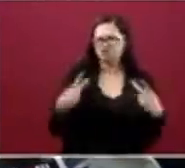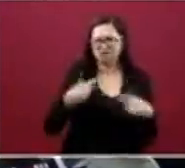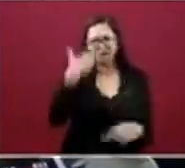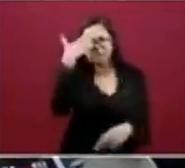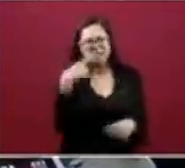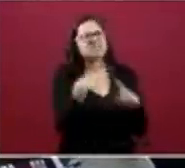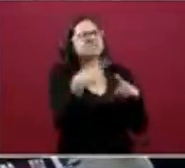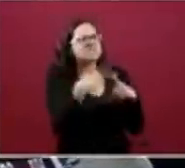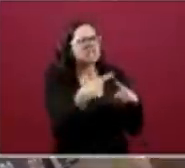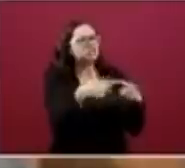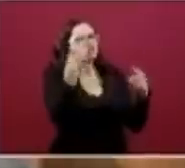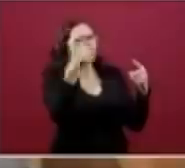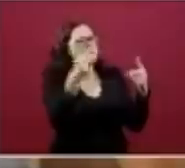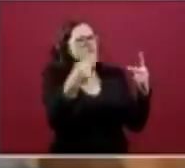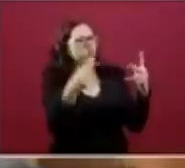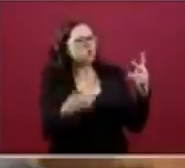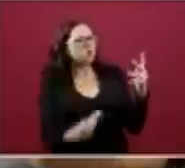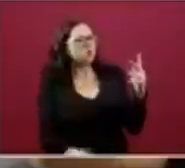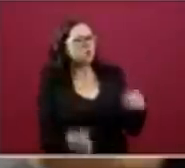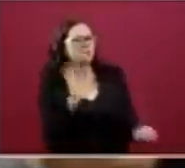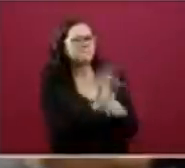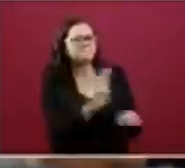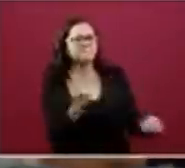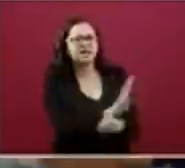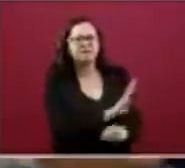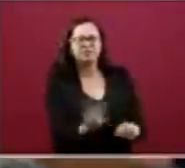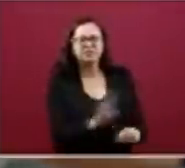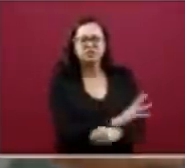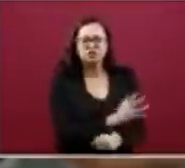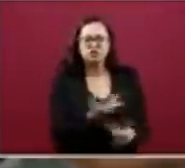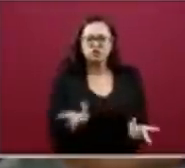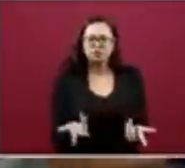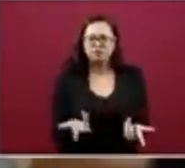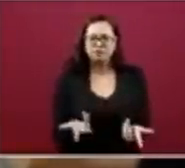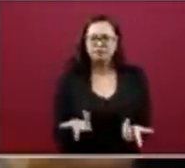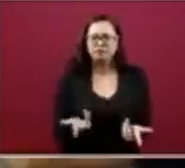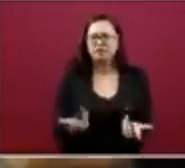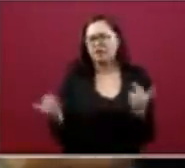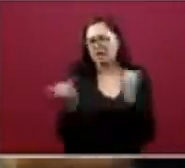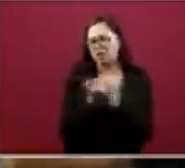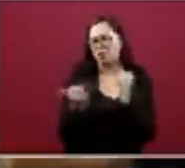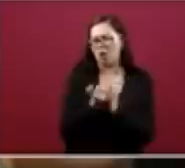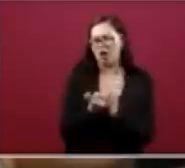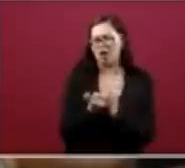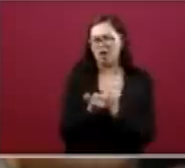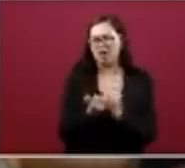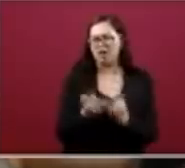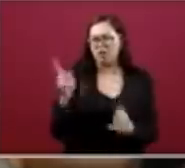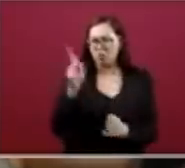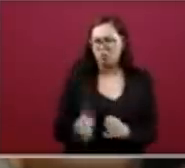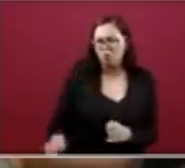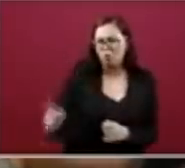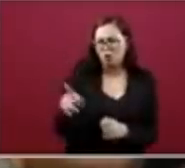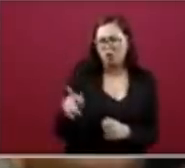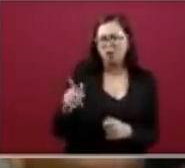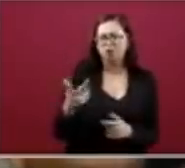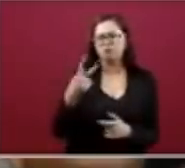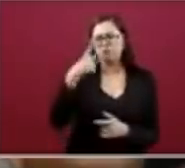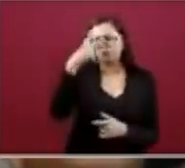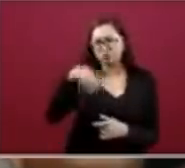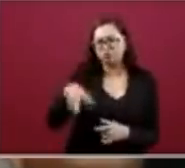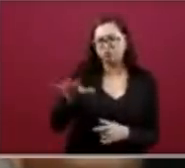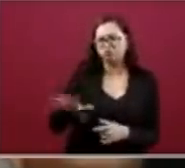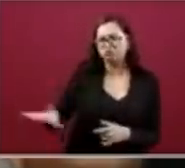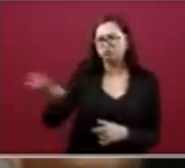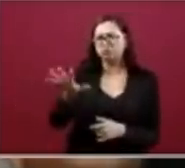lista de los que fueron beneficiados? Y aprovechando del pueblo de México, señor presidente, ha sido abrumadora la